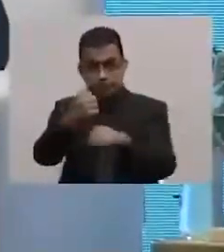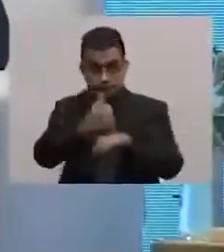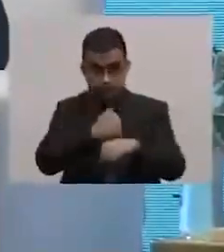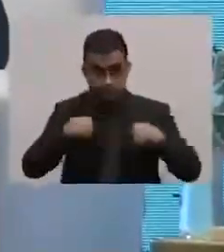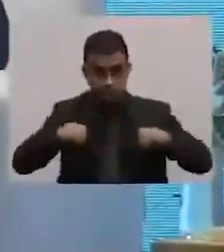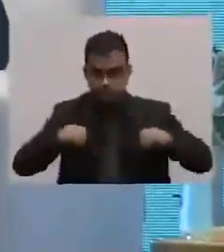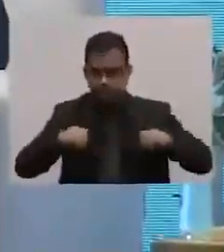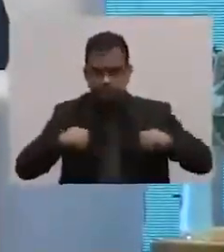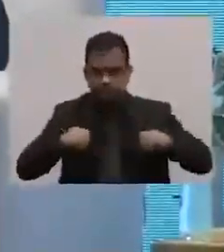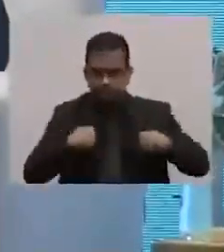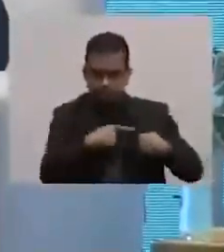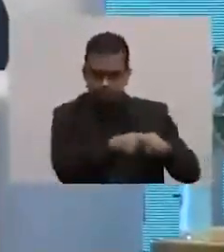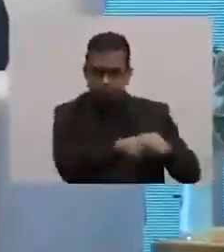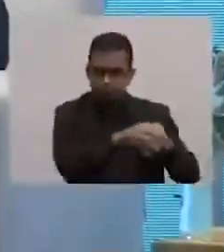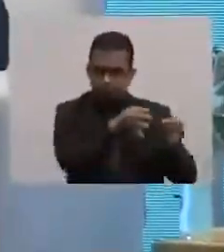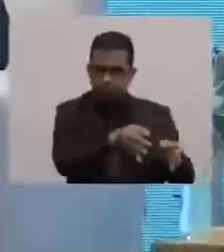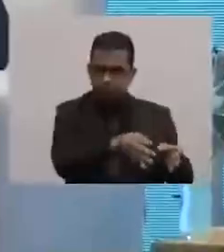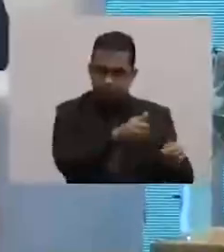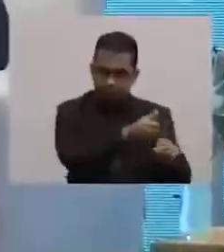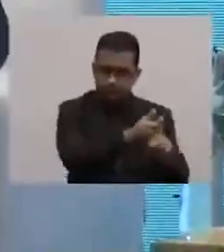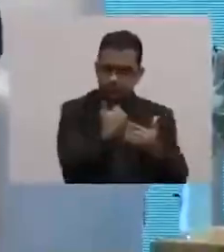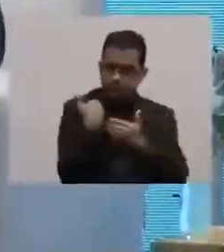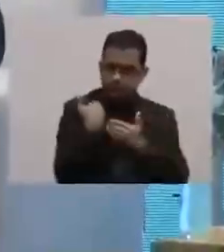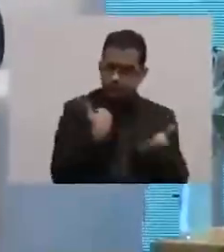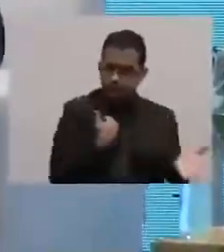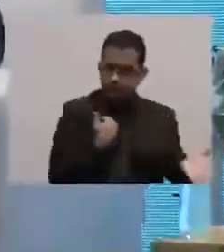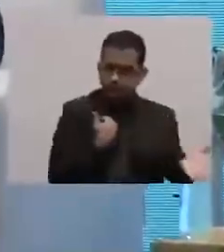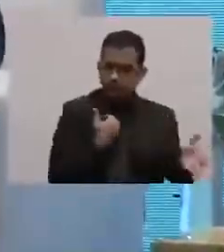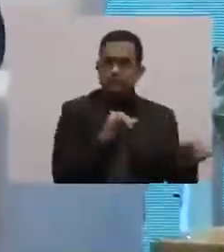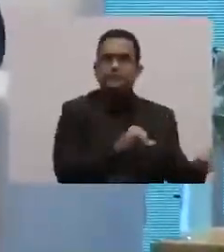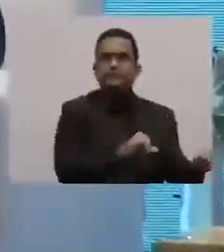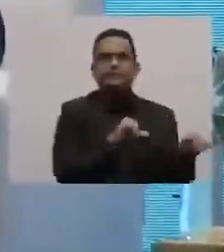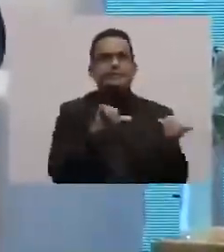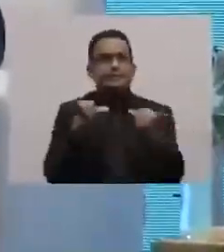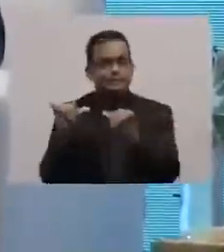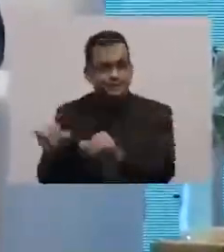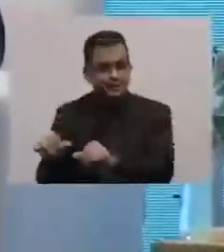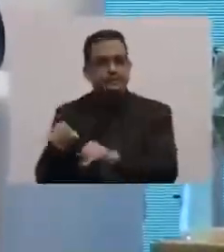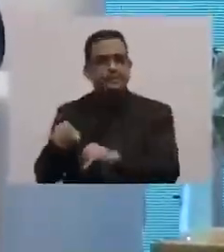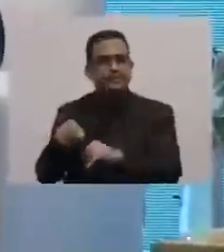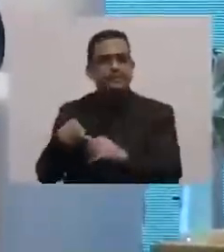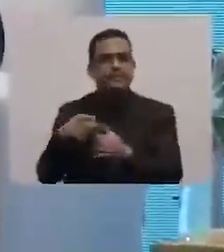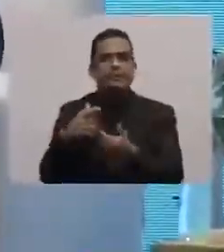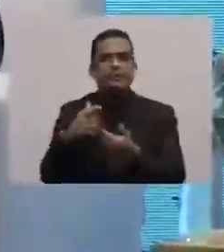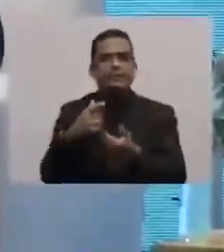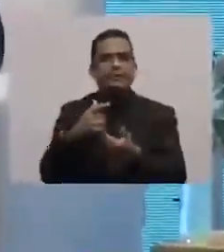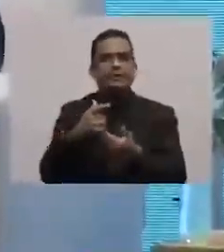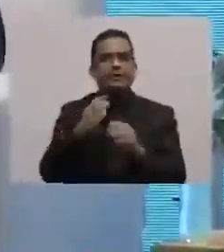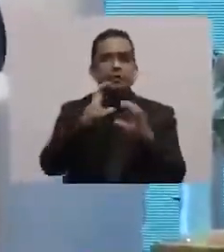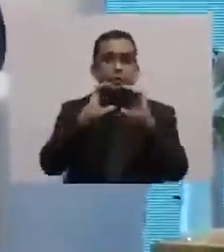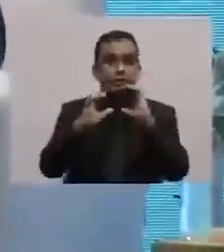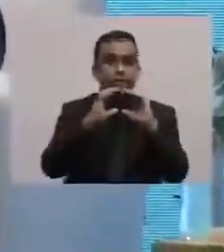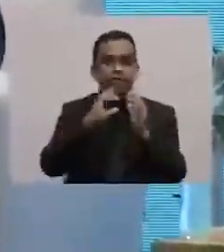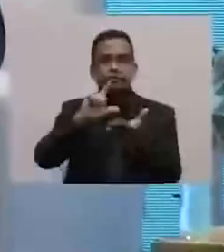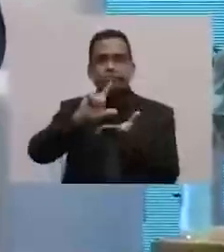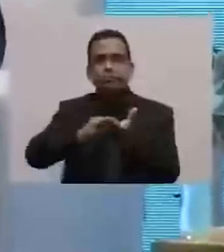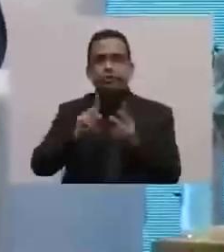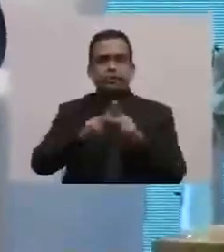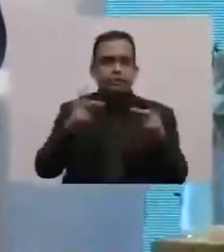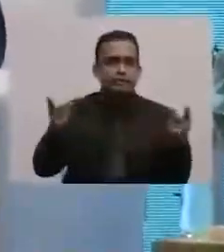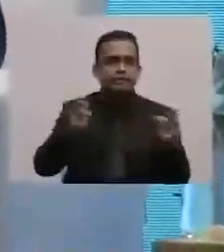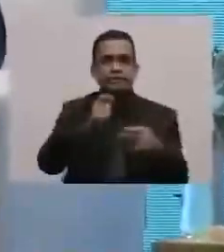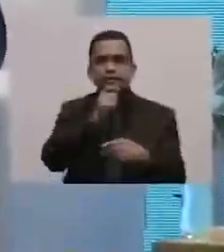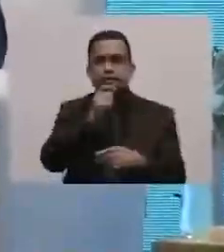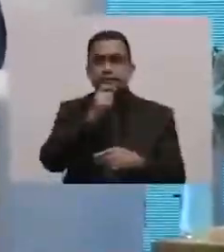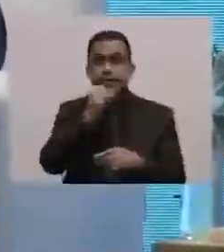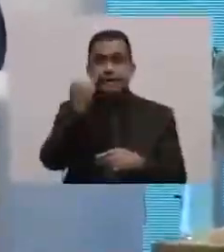acción criminal que yo pueda cometer. Pues ocurre que en el derecho, en el ejercicio de la comunicación, a los periodistas le